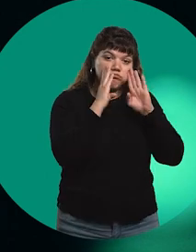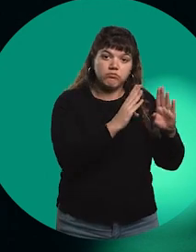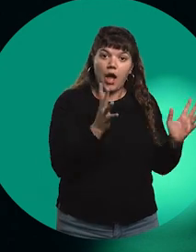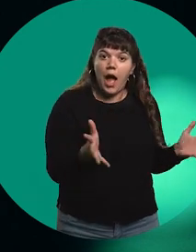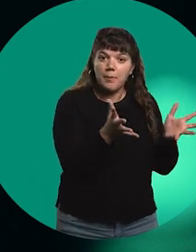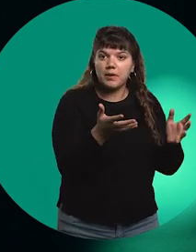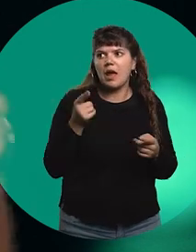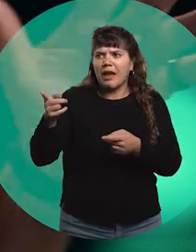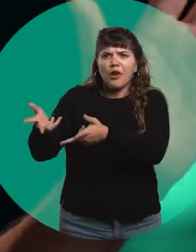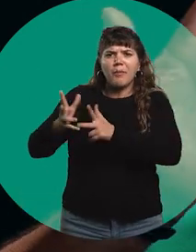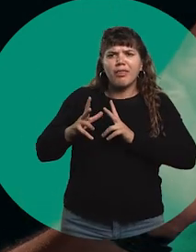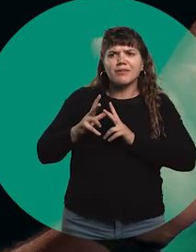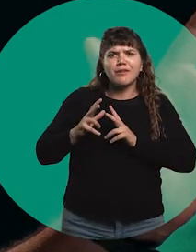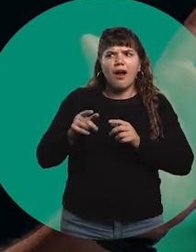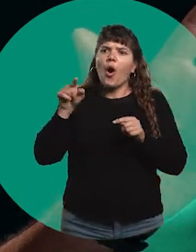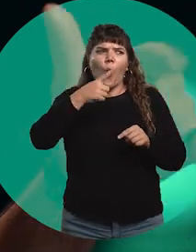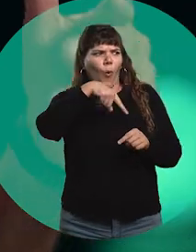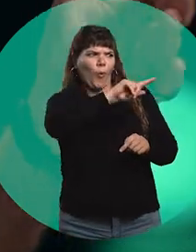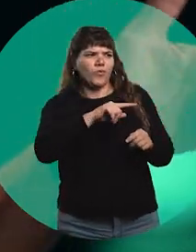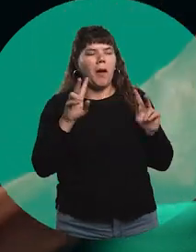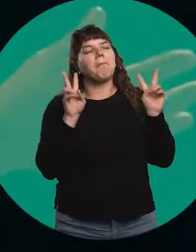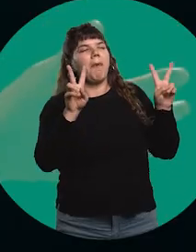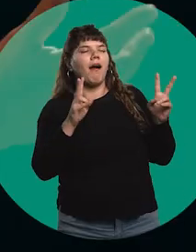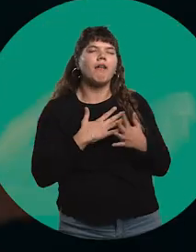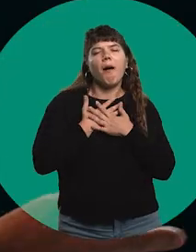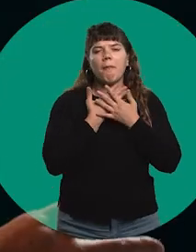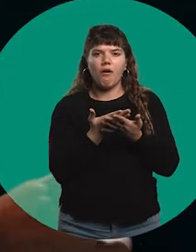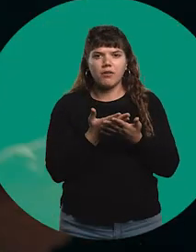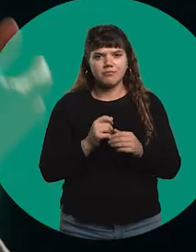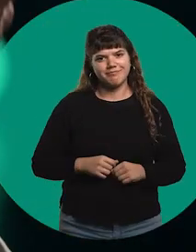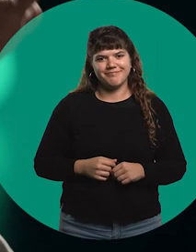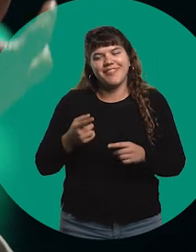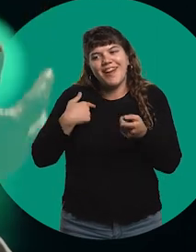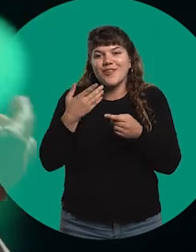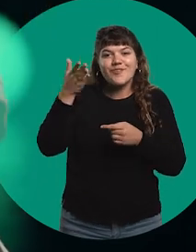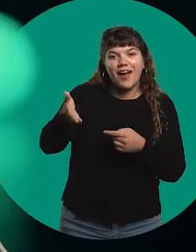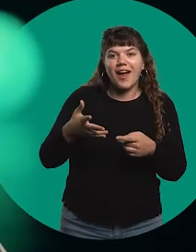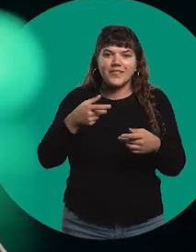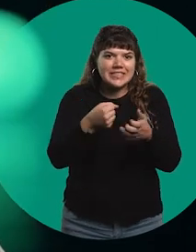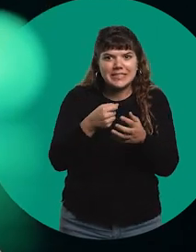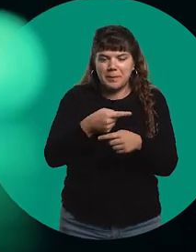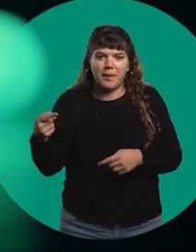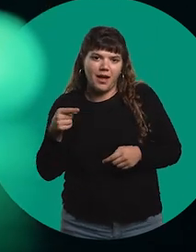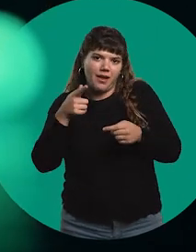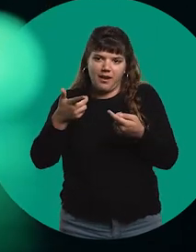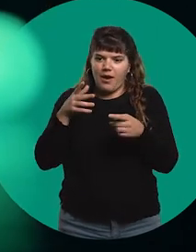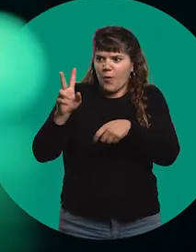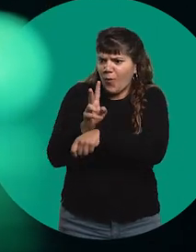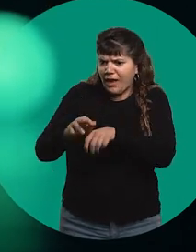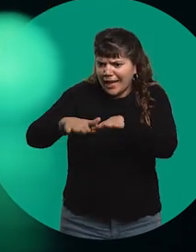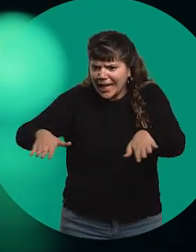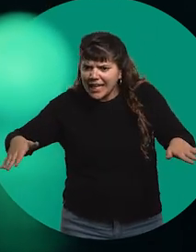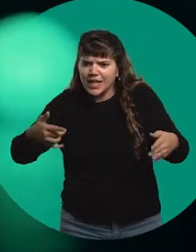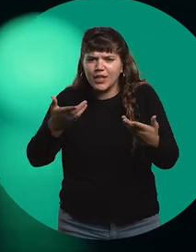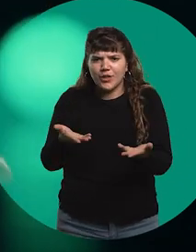decían, ah, ustedes son los paz y amor, le decían, ¿no? Porque había que ir un fin de semana a un campamento a cuidar niños. ¿A quién se le ocurría, no?